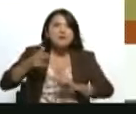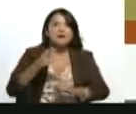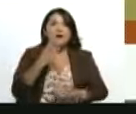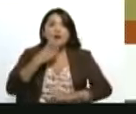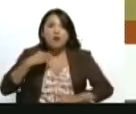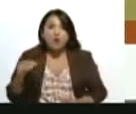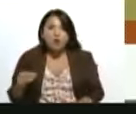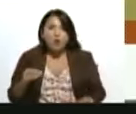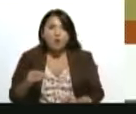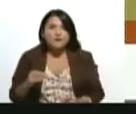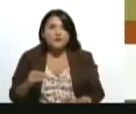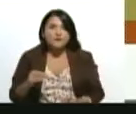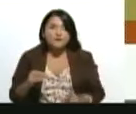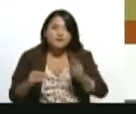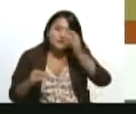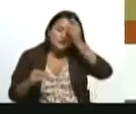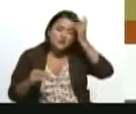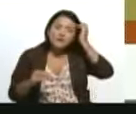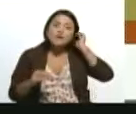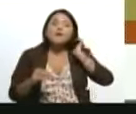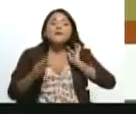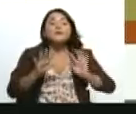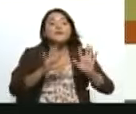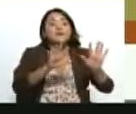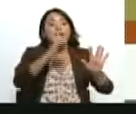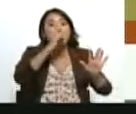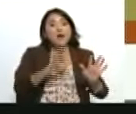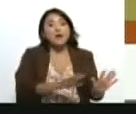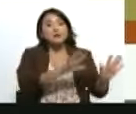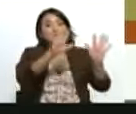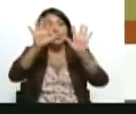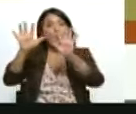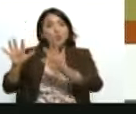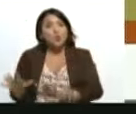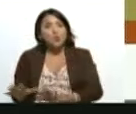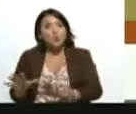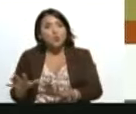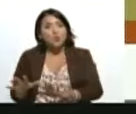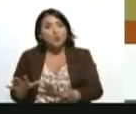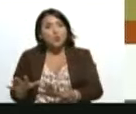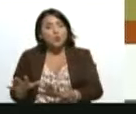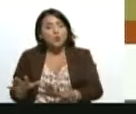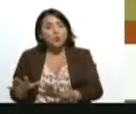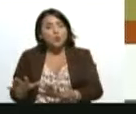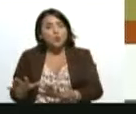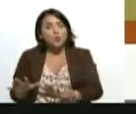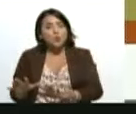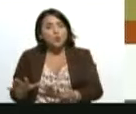jóvenes. 10 años después que se inició la política de pacificación.